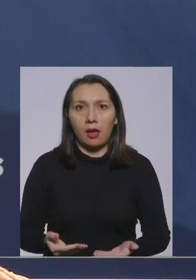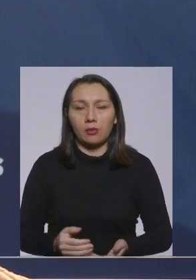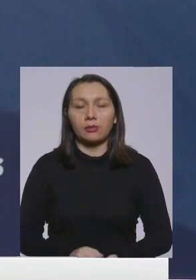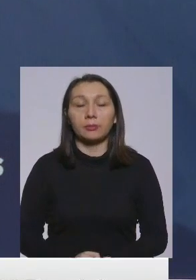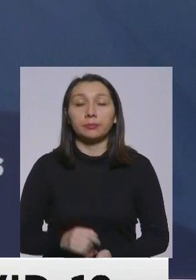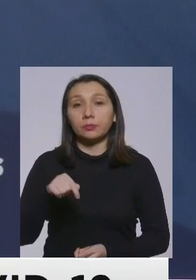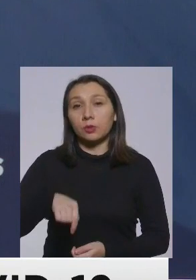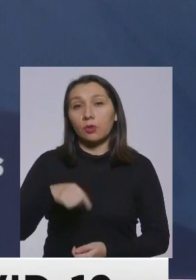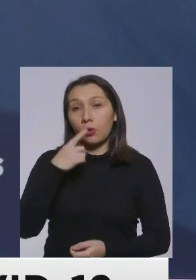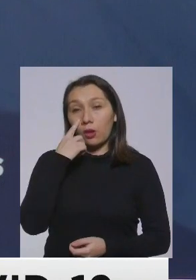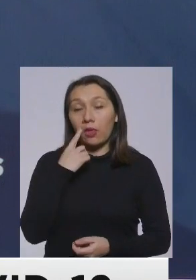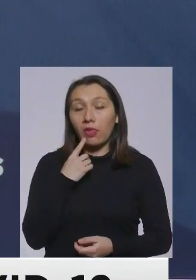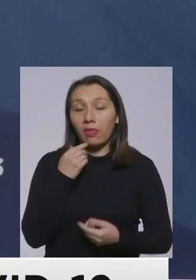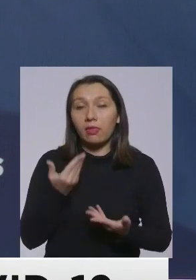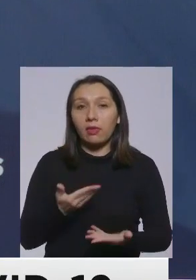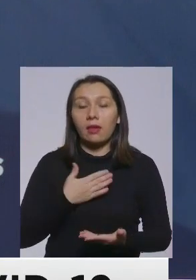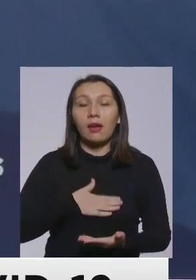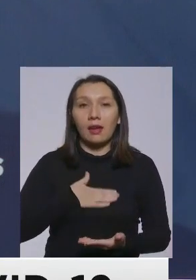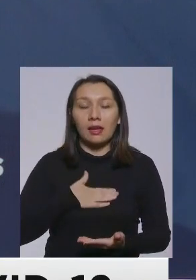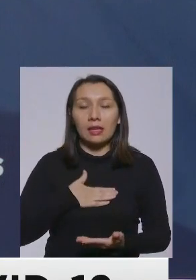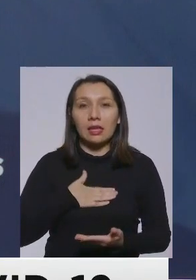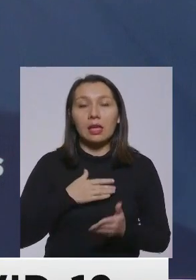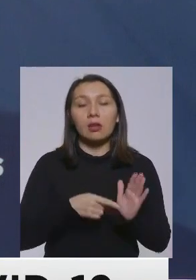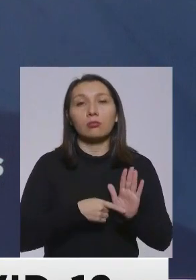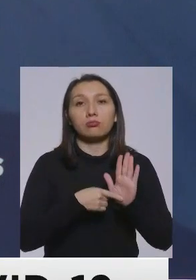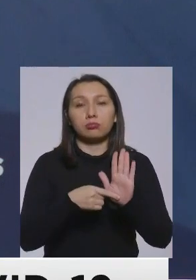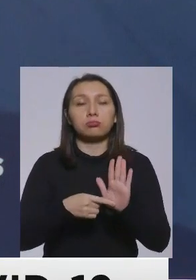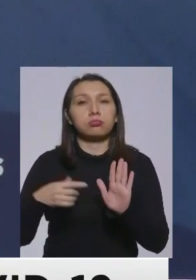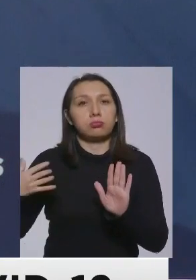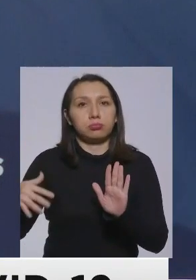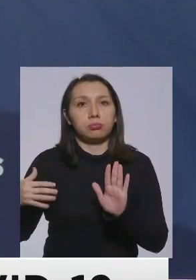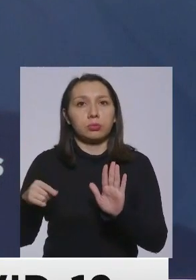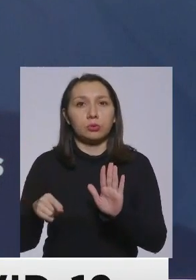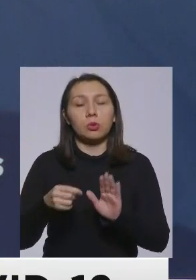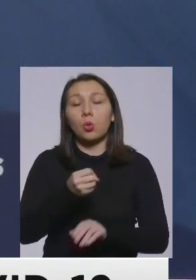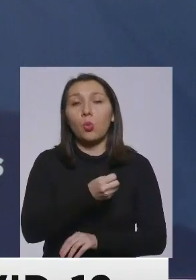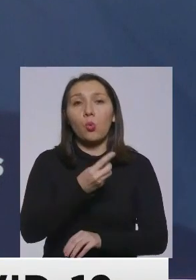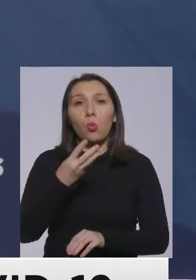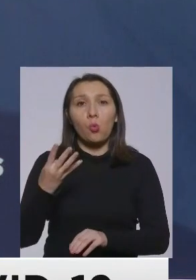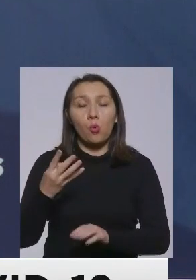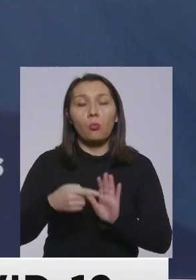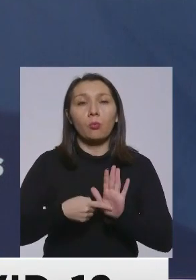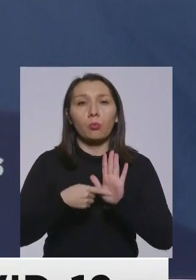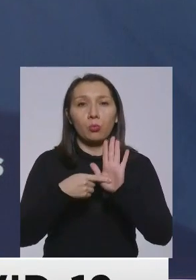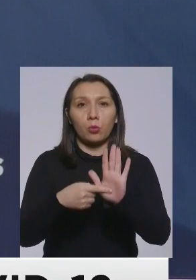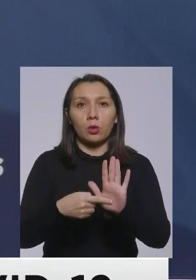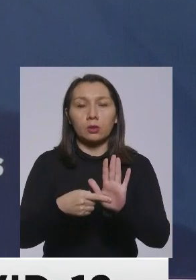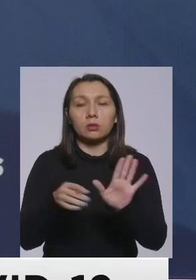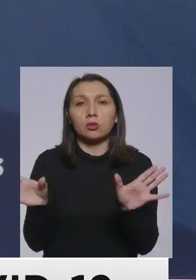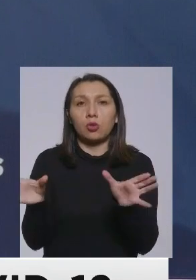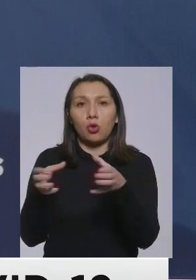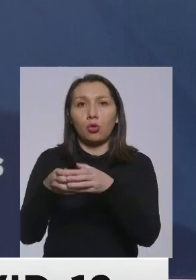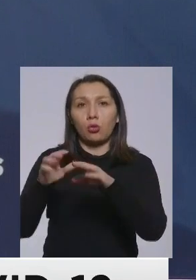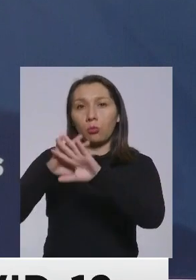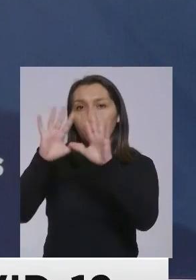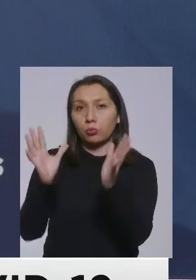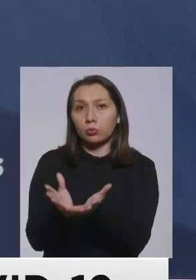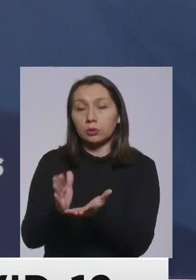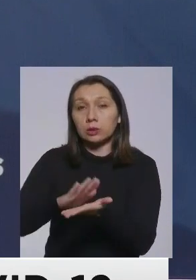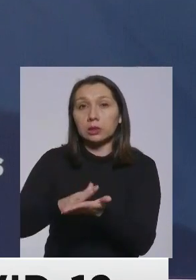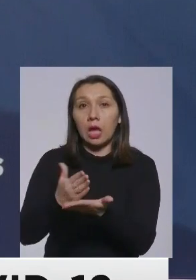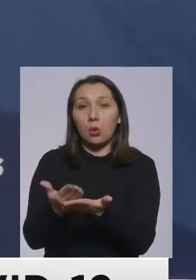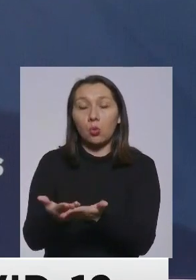hoy día quiero destacar una cifra que ha mostrado la organización mundial de la